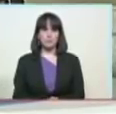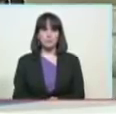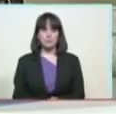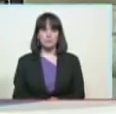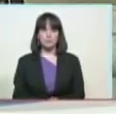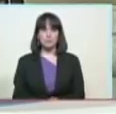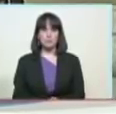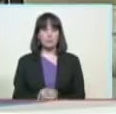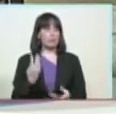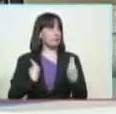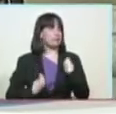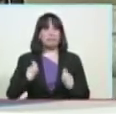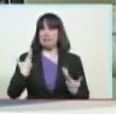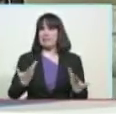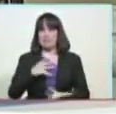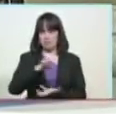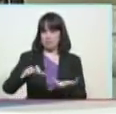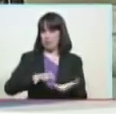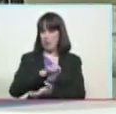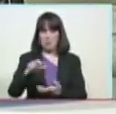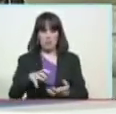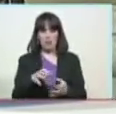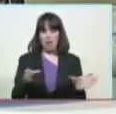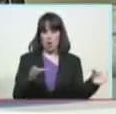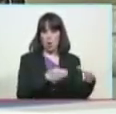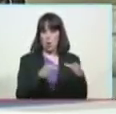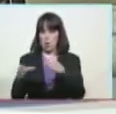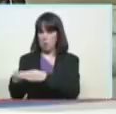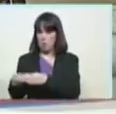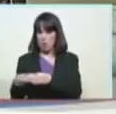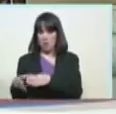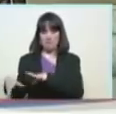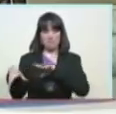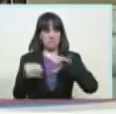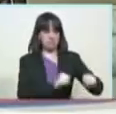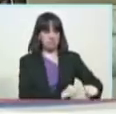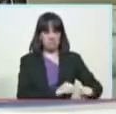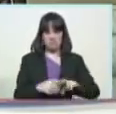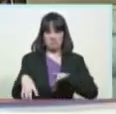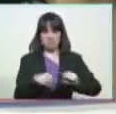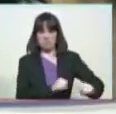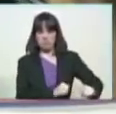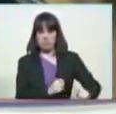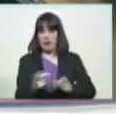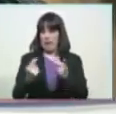es un gran conflicto entre el capitalismo neoliberal que la economía se ha impuesto